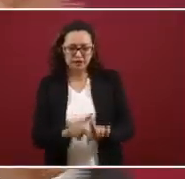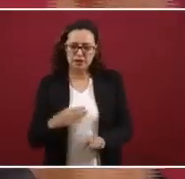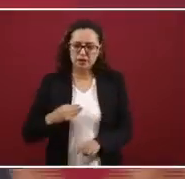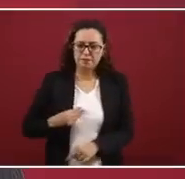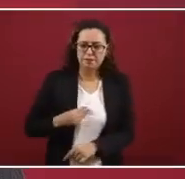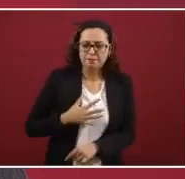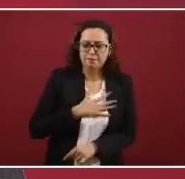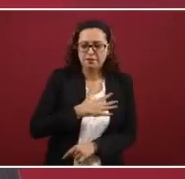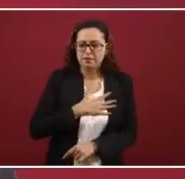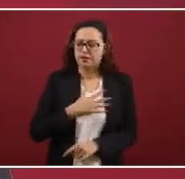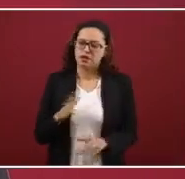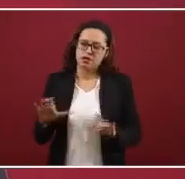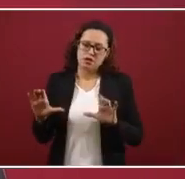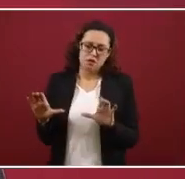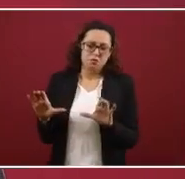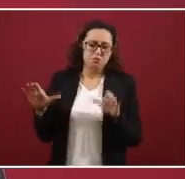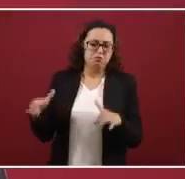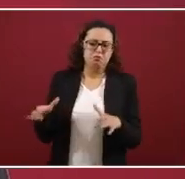colectivo.